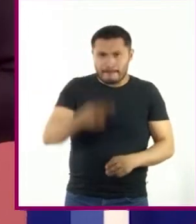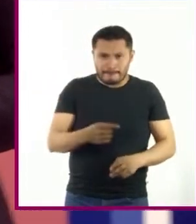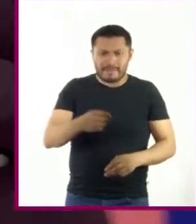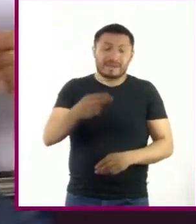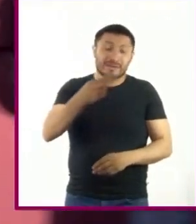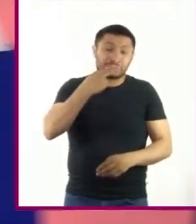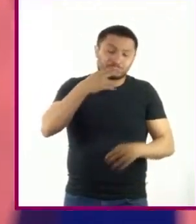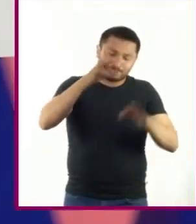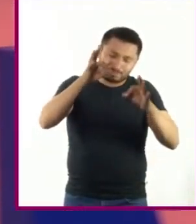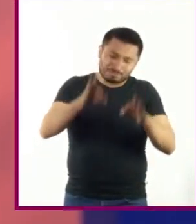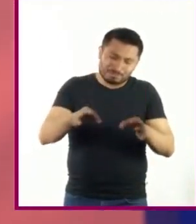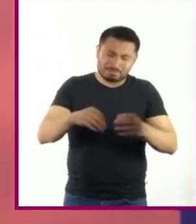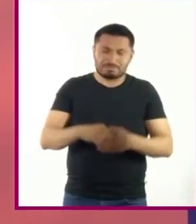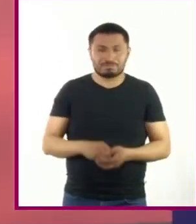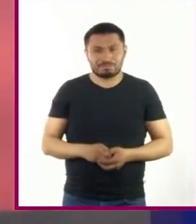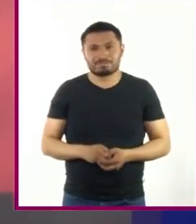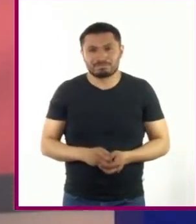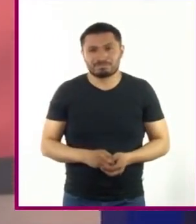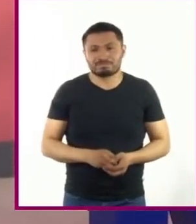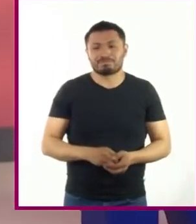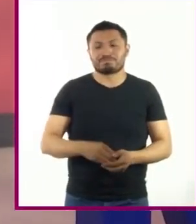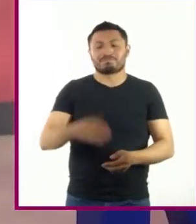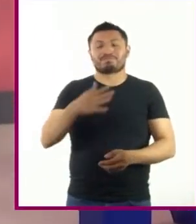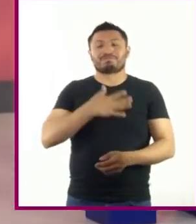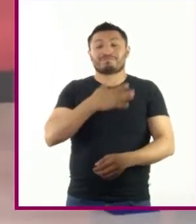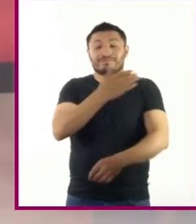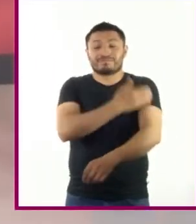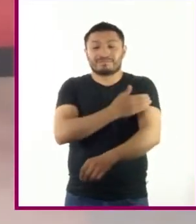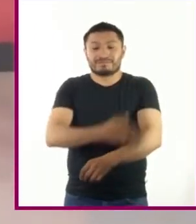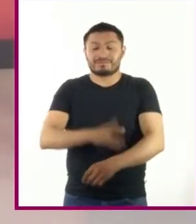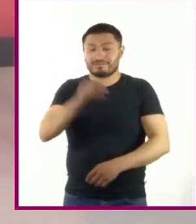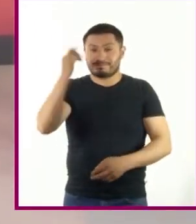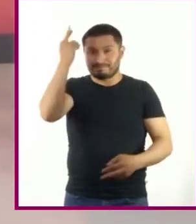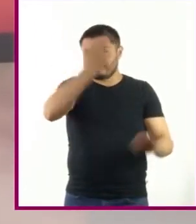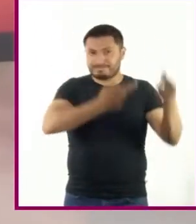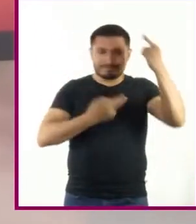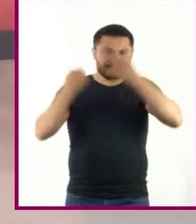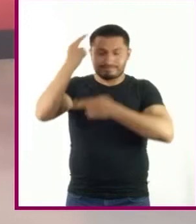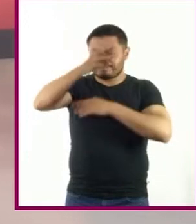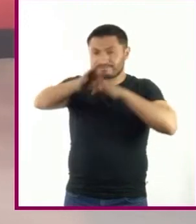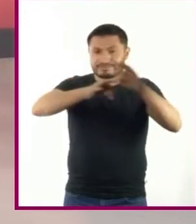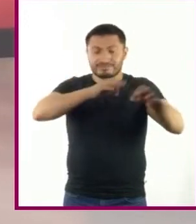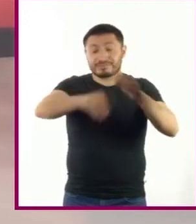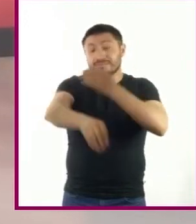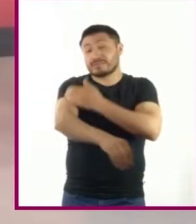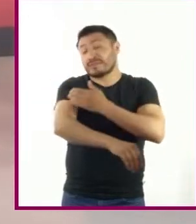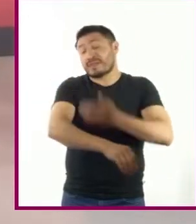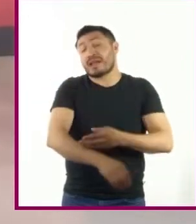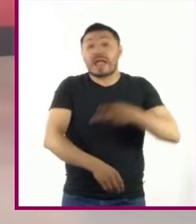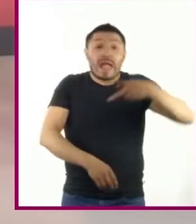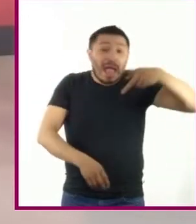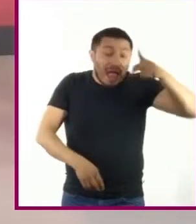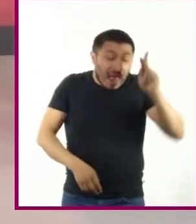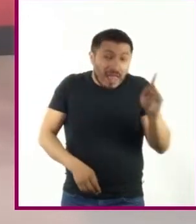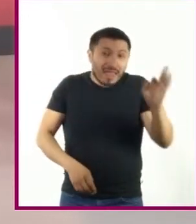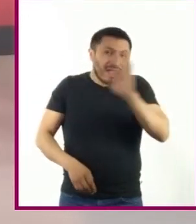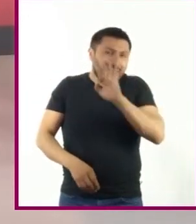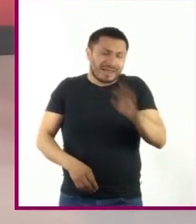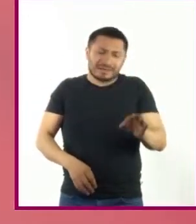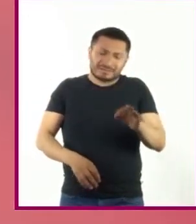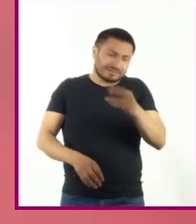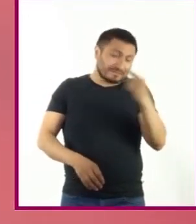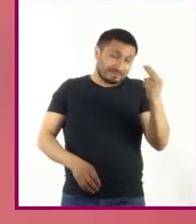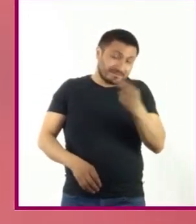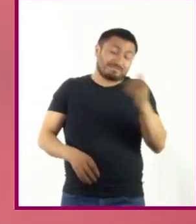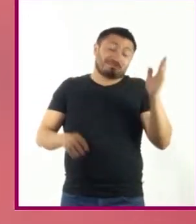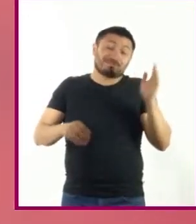sirva. En mi secundaria no hacíamos eso de revisar los trabajos de nuestros compañeros, pero creo que hubiera sido muy útil.